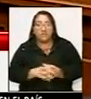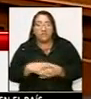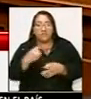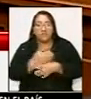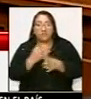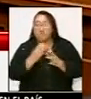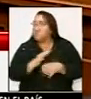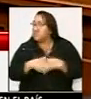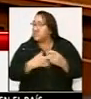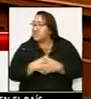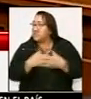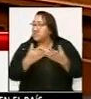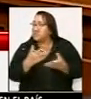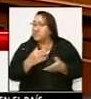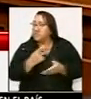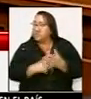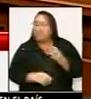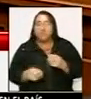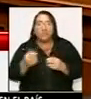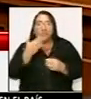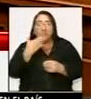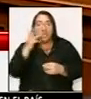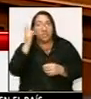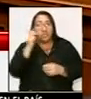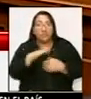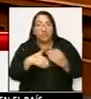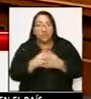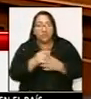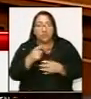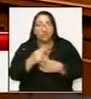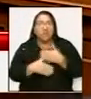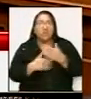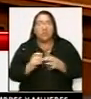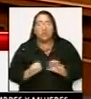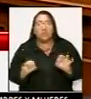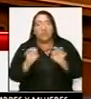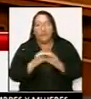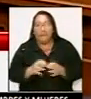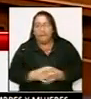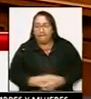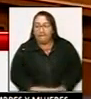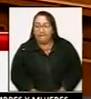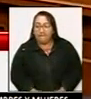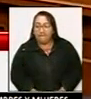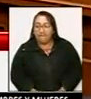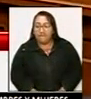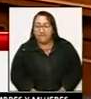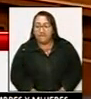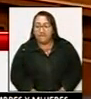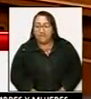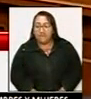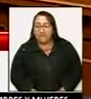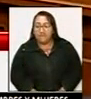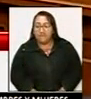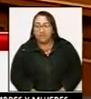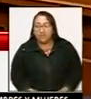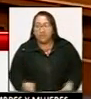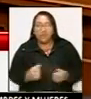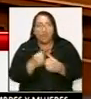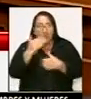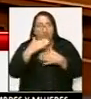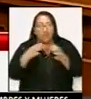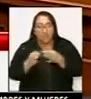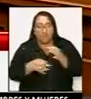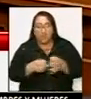formal, diera la impresión, por lo que uno escucha, que es un avance muy importante tener los SEMS en comisarías, por las razones que he